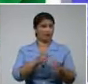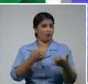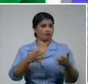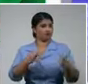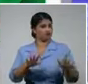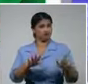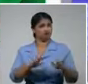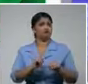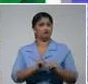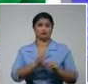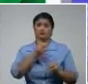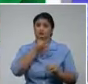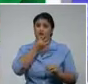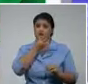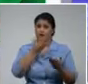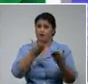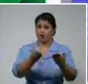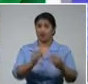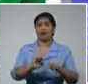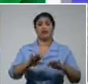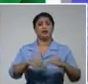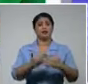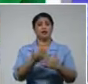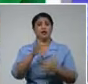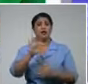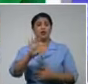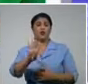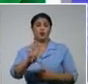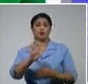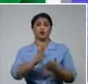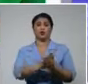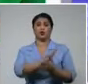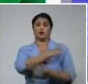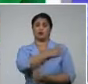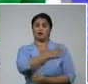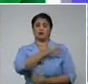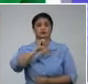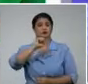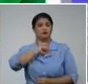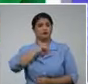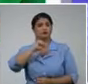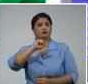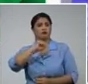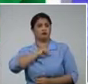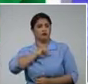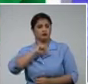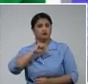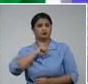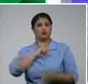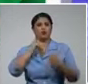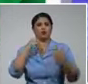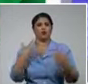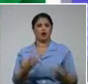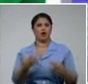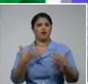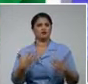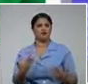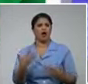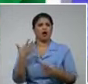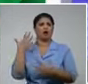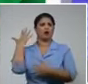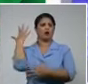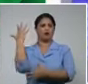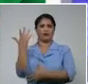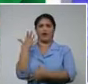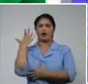de marzo es atendida por presentar tos húmeda, decaimiento, disposiciones diarreicas,